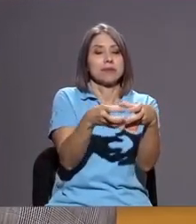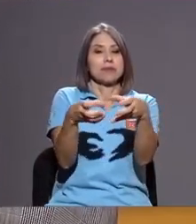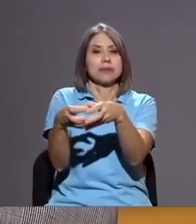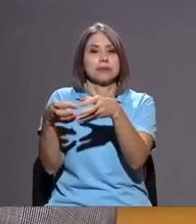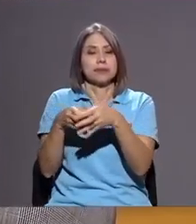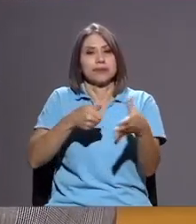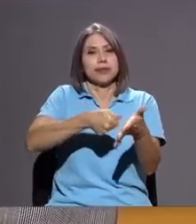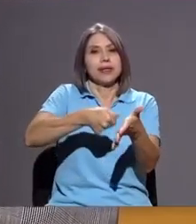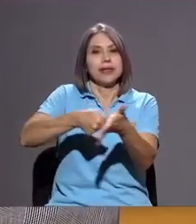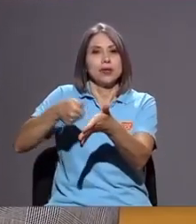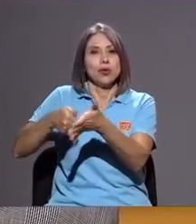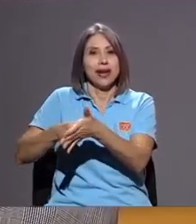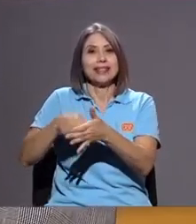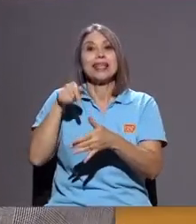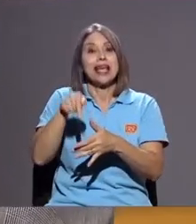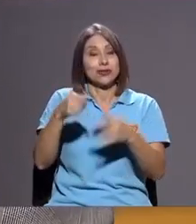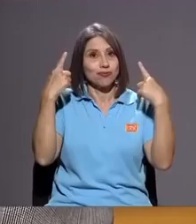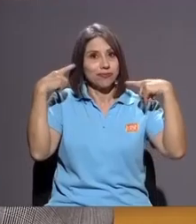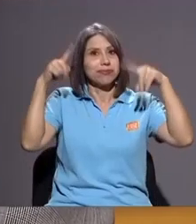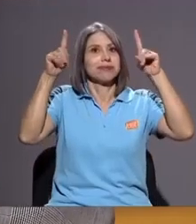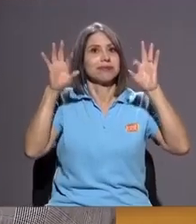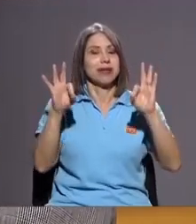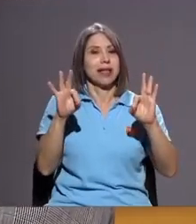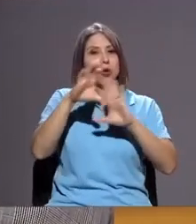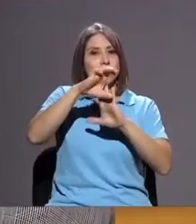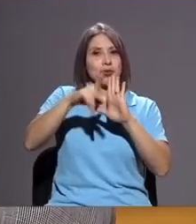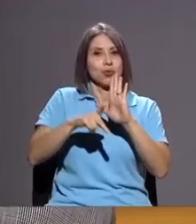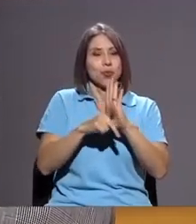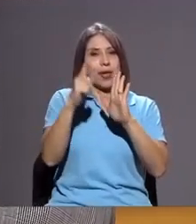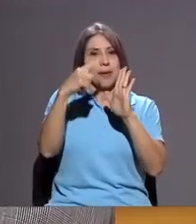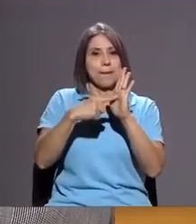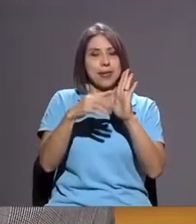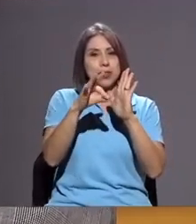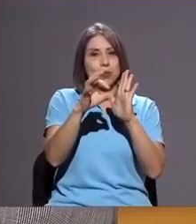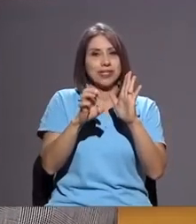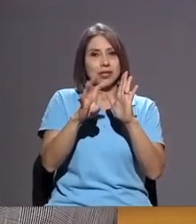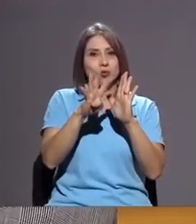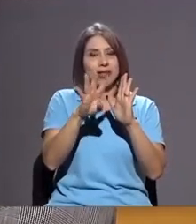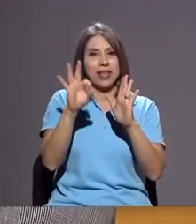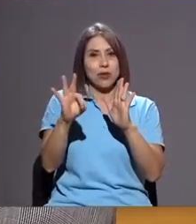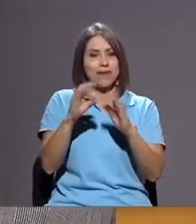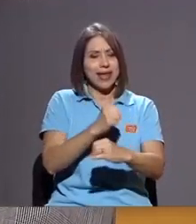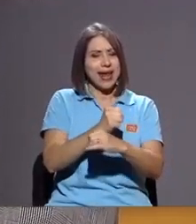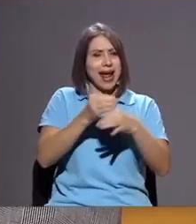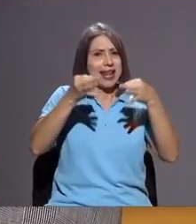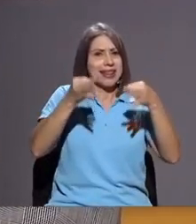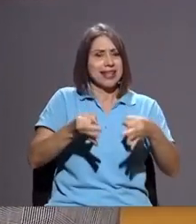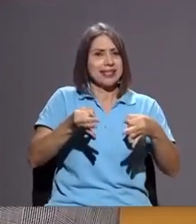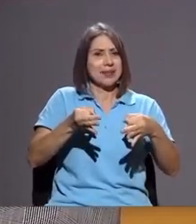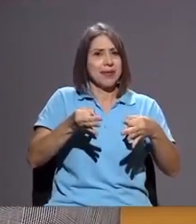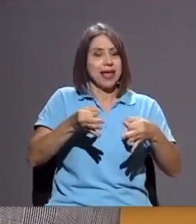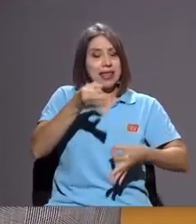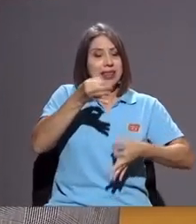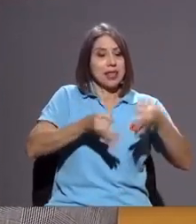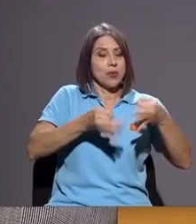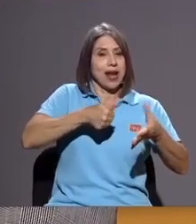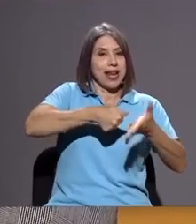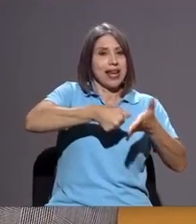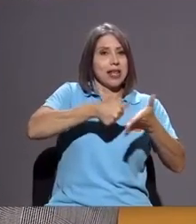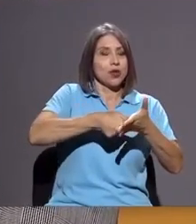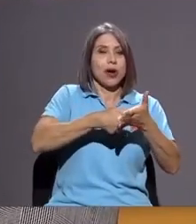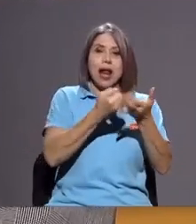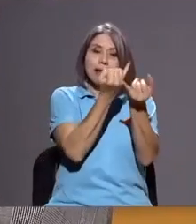Esa es una de las grandes conquistas de la Constitución del 49, la garantía de la independencia del Tribunal Electoral, la cual